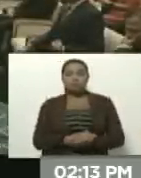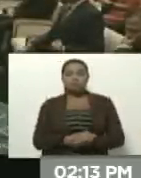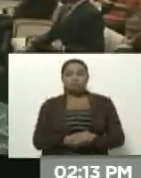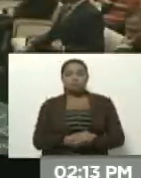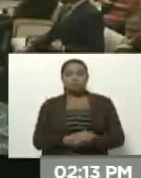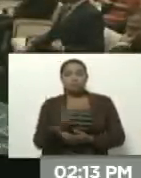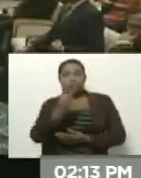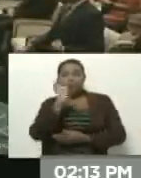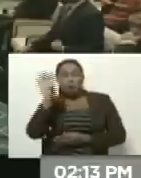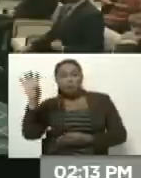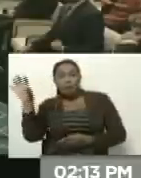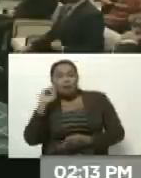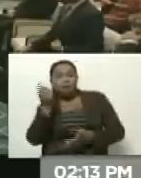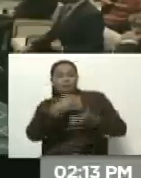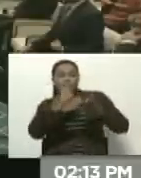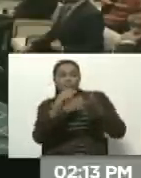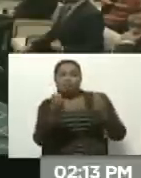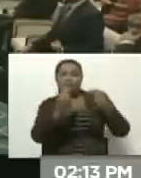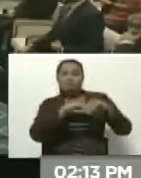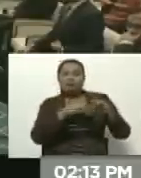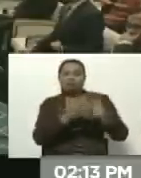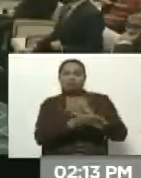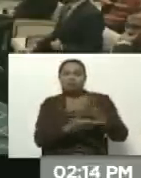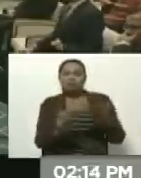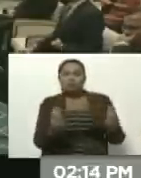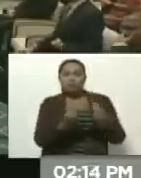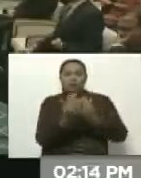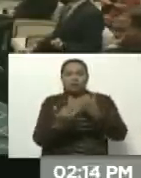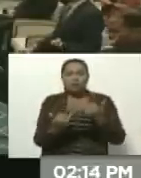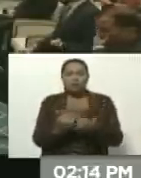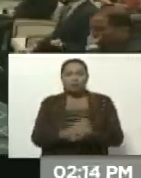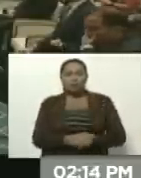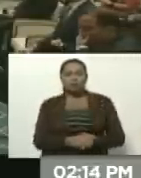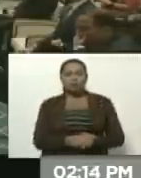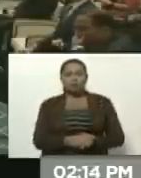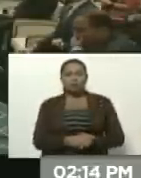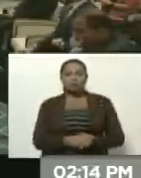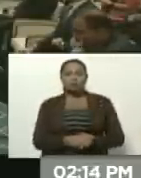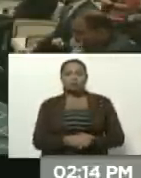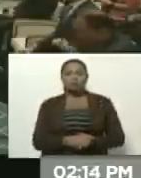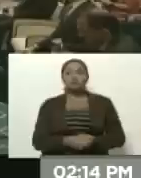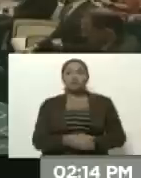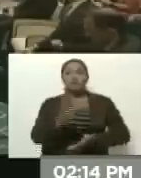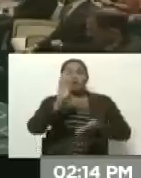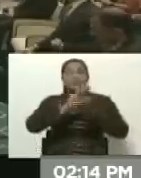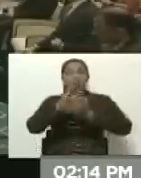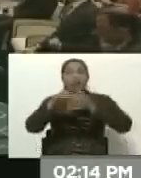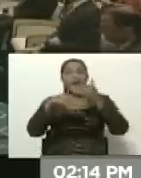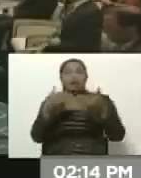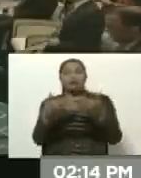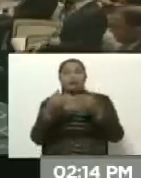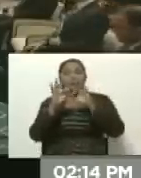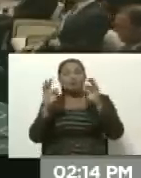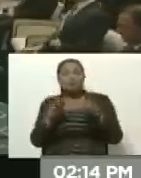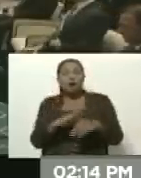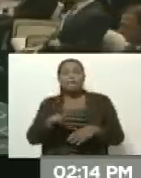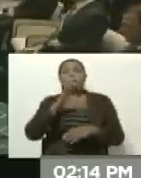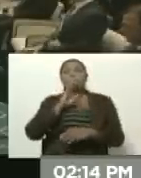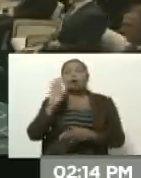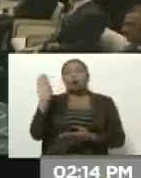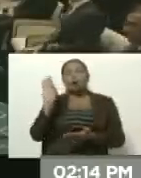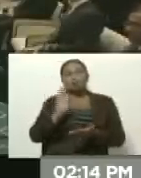Los firmantes es por parte del central, por el Banco